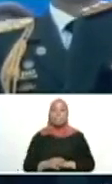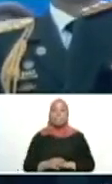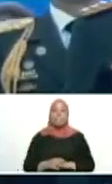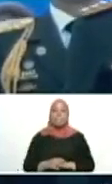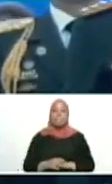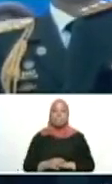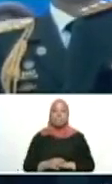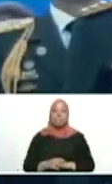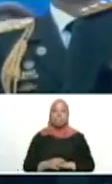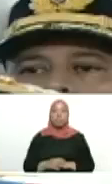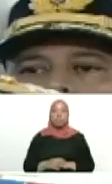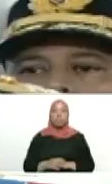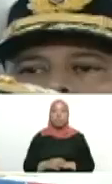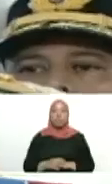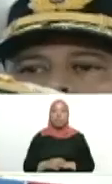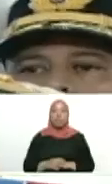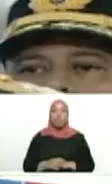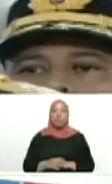Brito.